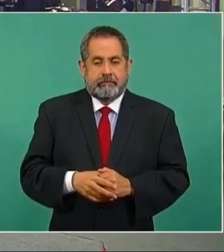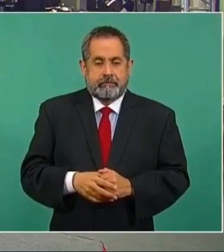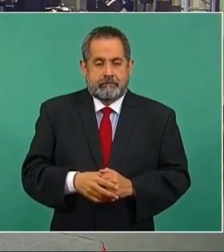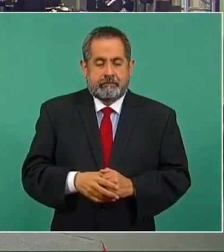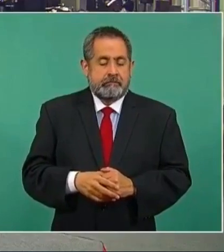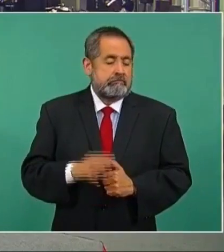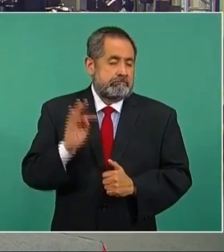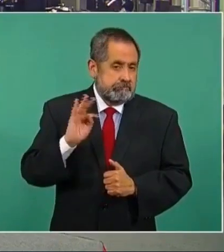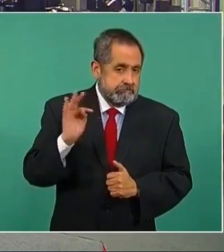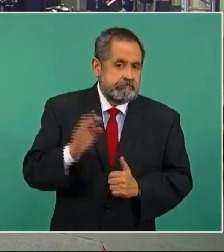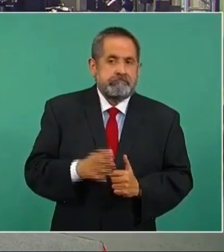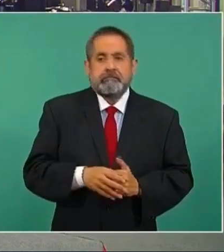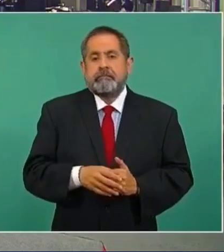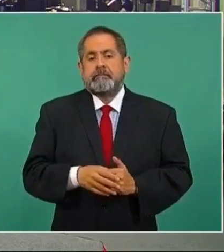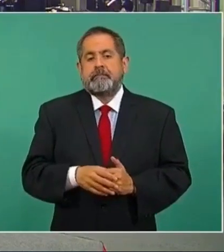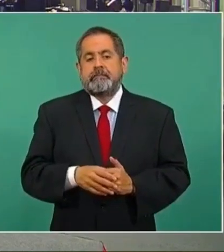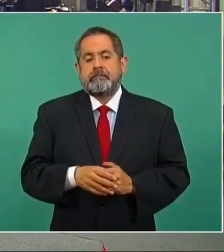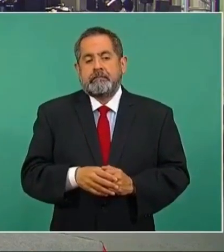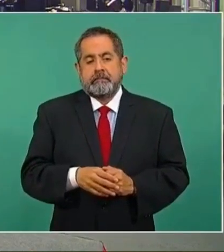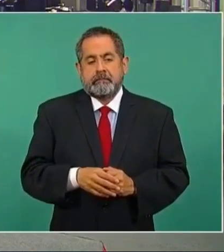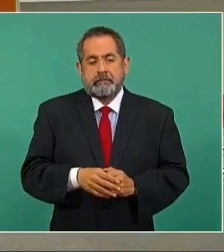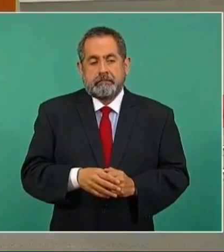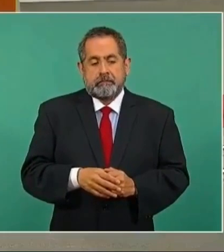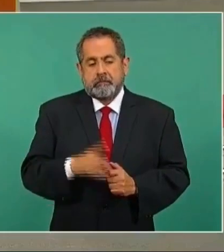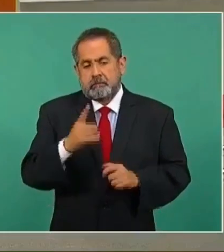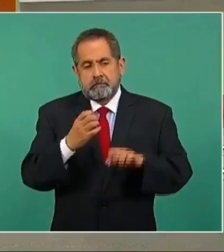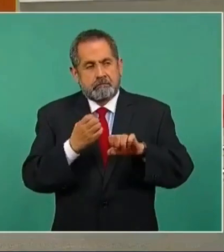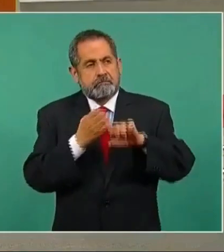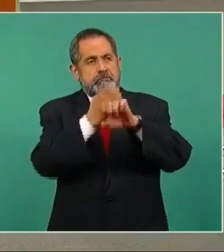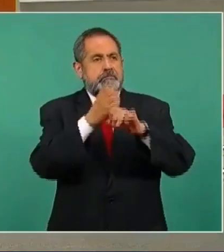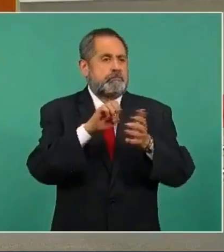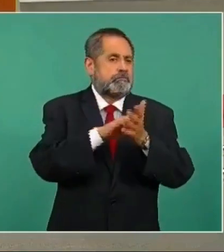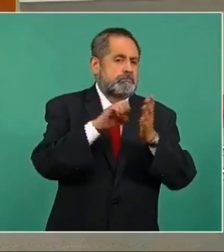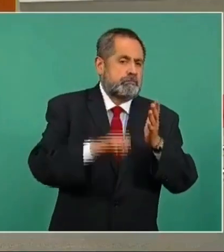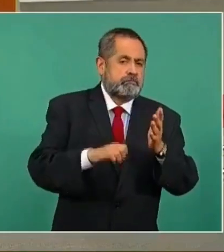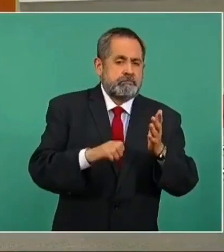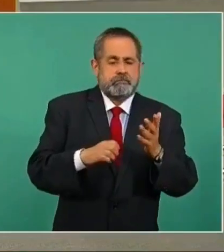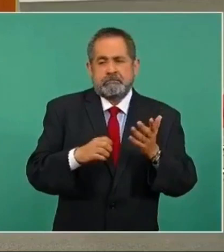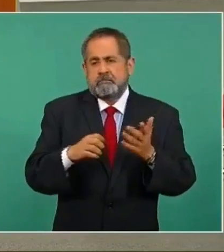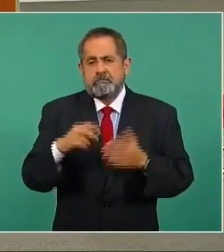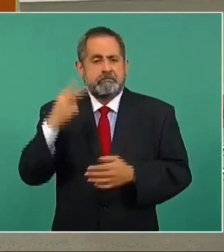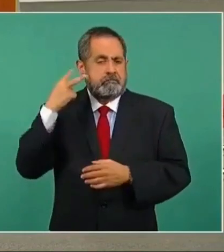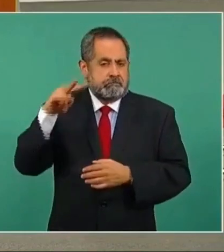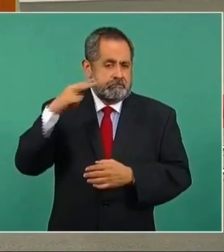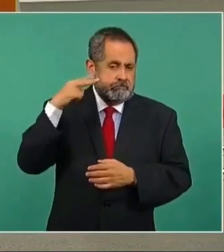y puede ser un estado como Veracruz,